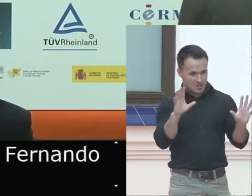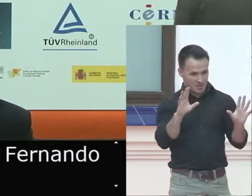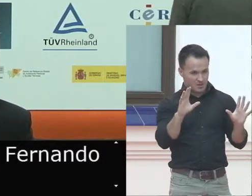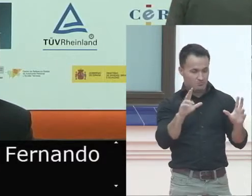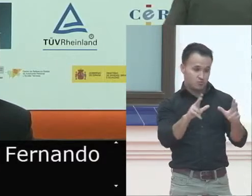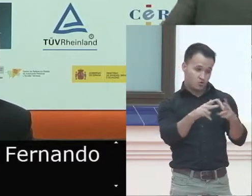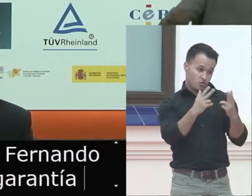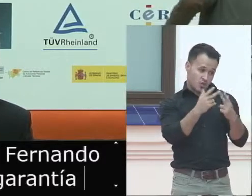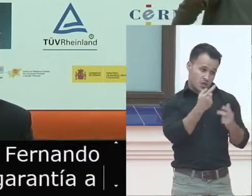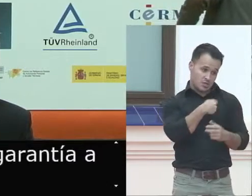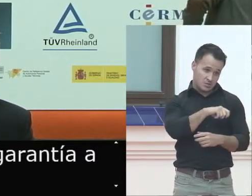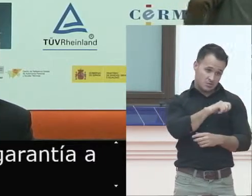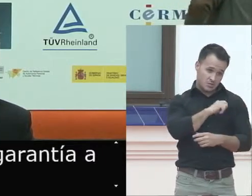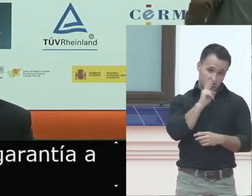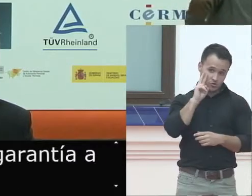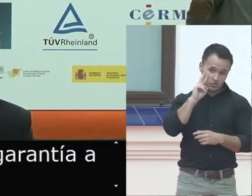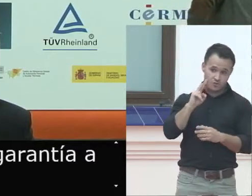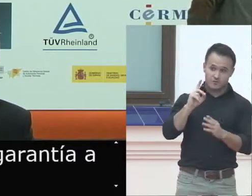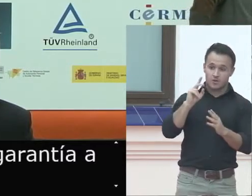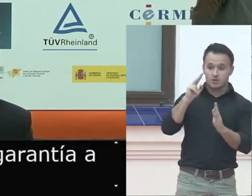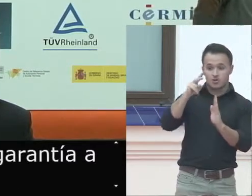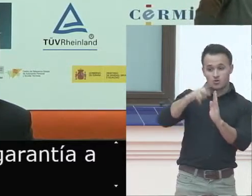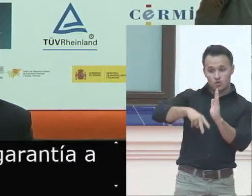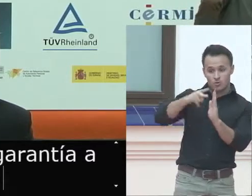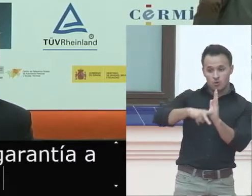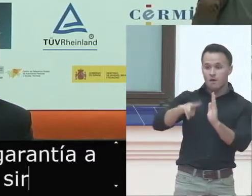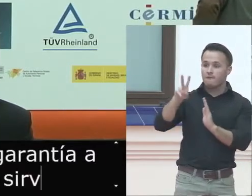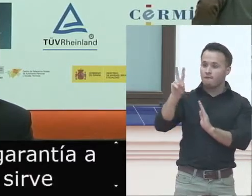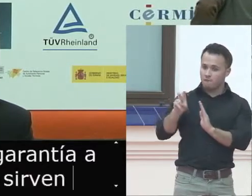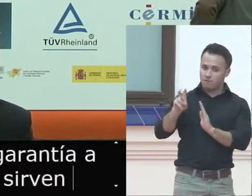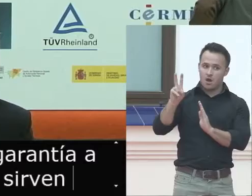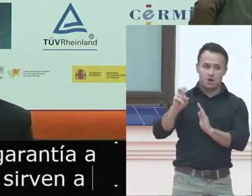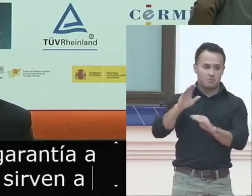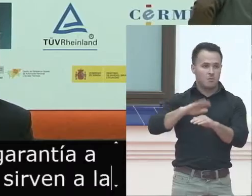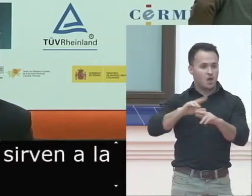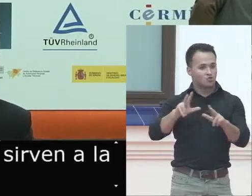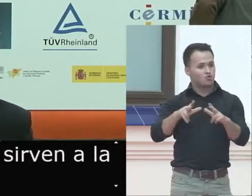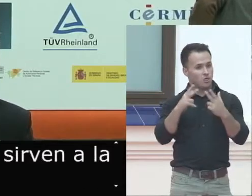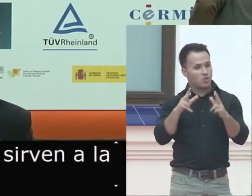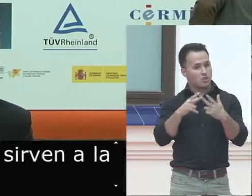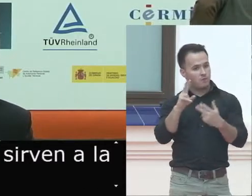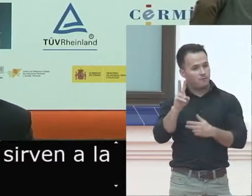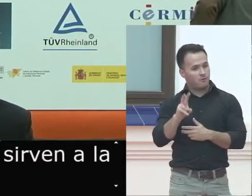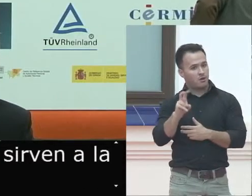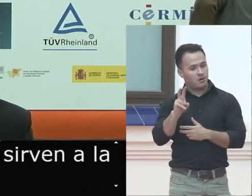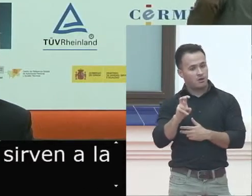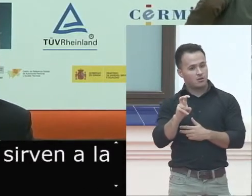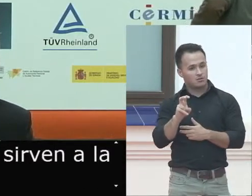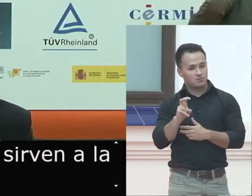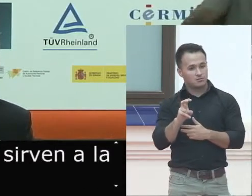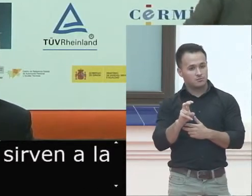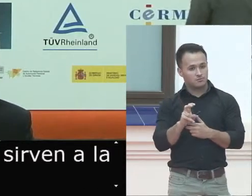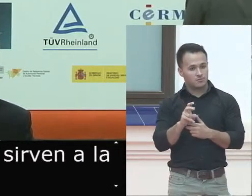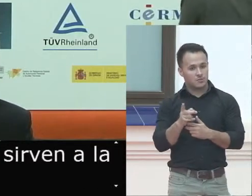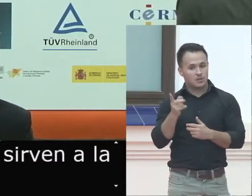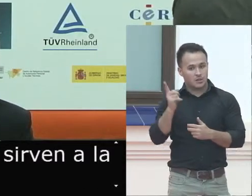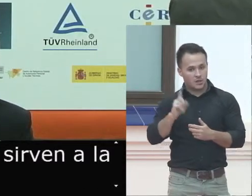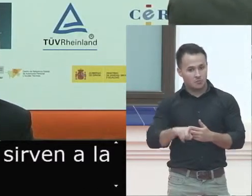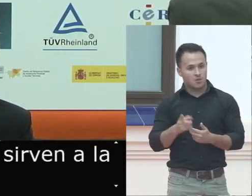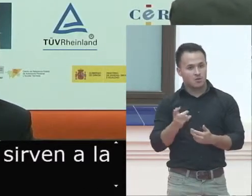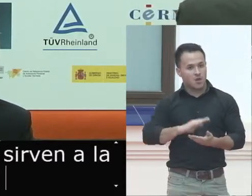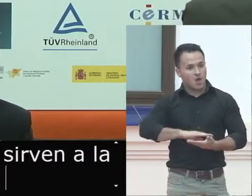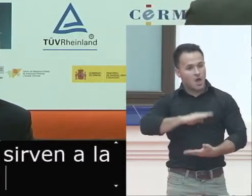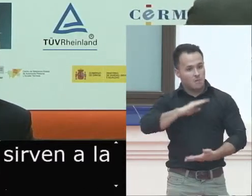sociedad española, que las normas sirven a la sociedad. Es un parte de la capacidad